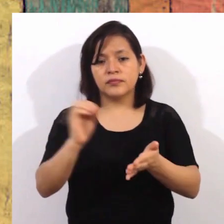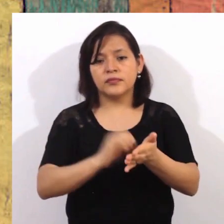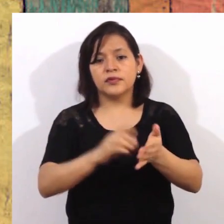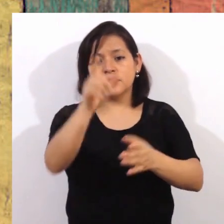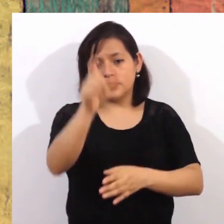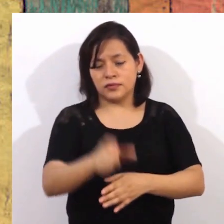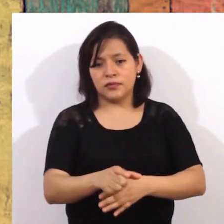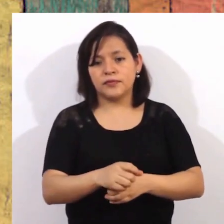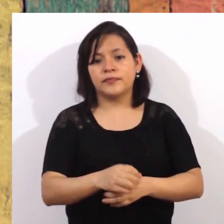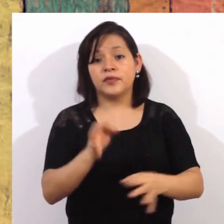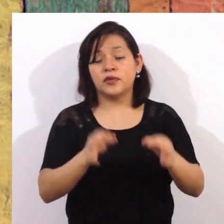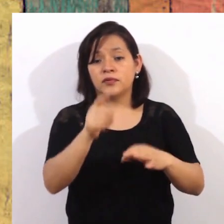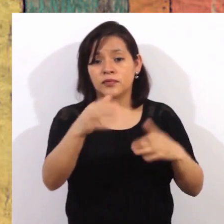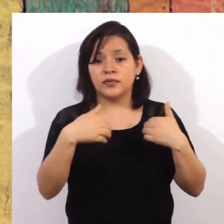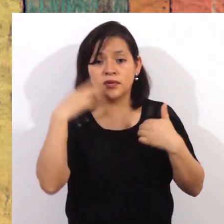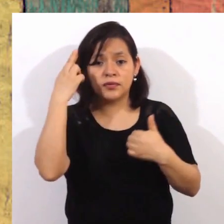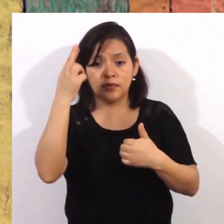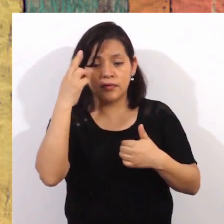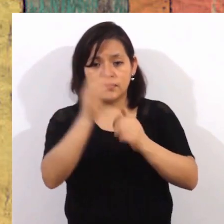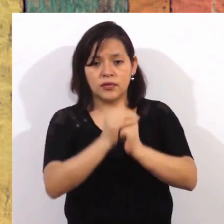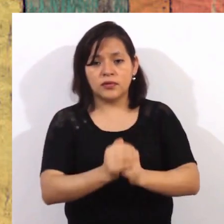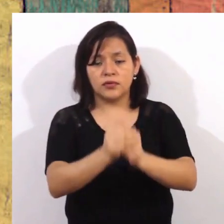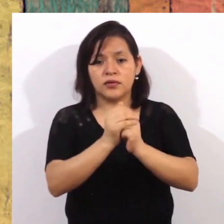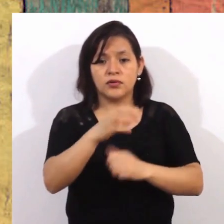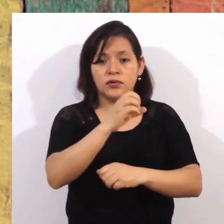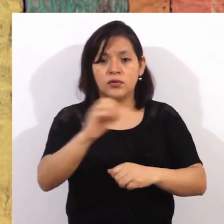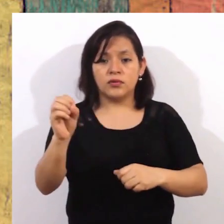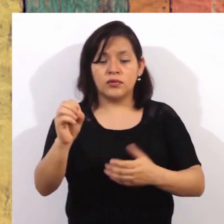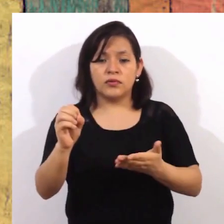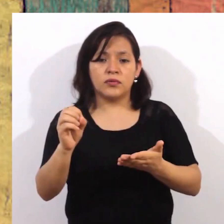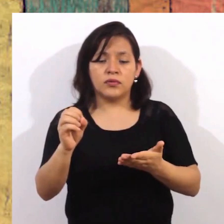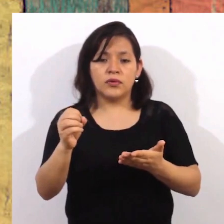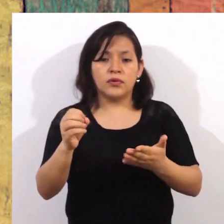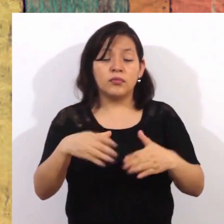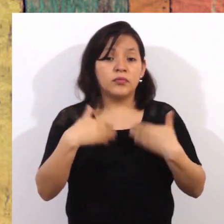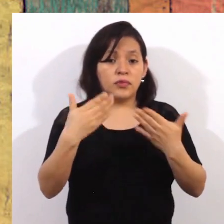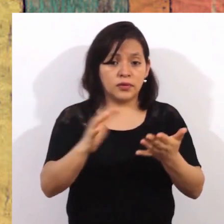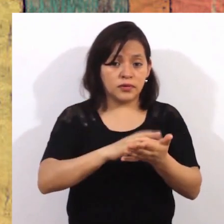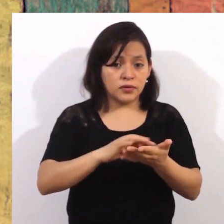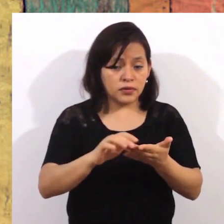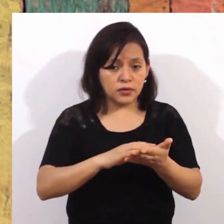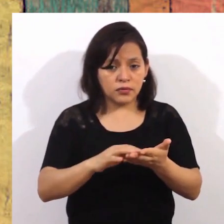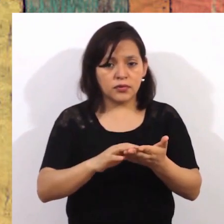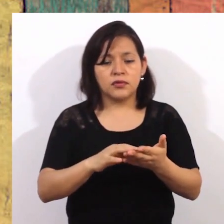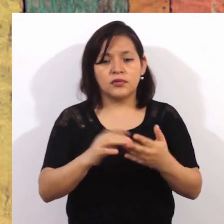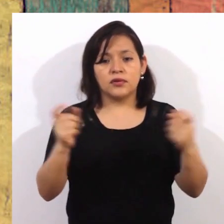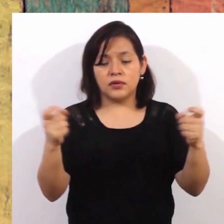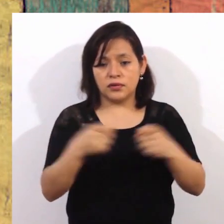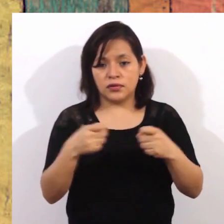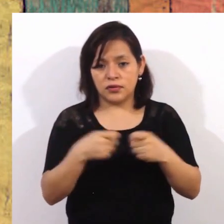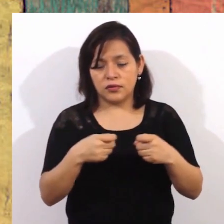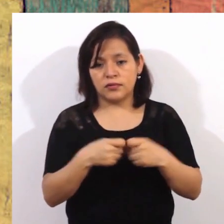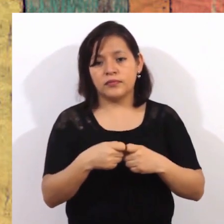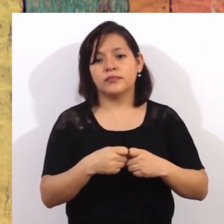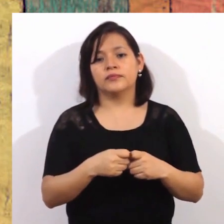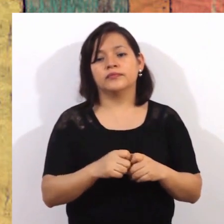algún motivo de oración o deseas que intercedamos por ti durante la semana, no dudes y escríbenos un mensaje en nuestras páginas de Facebook